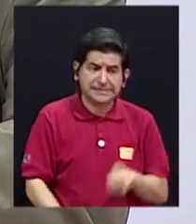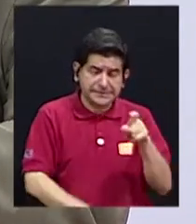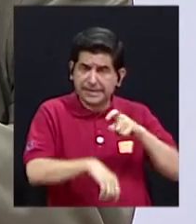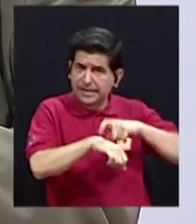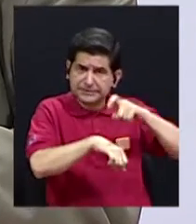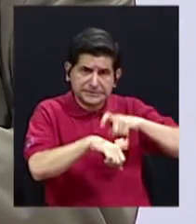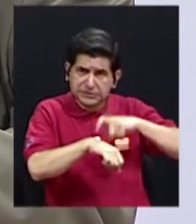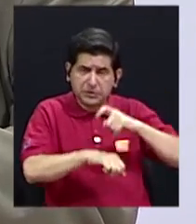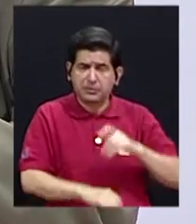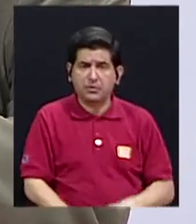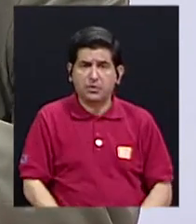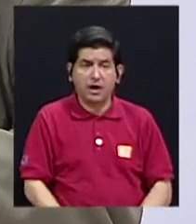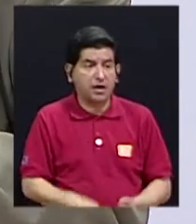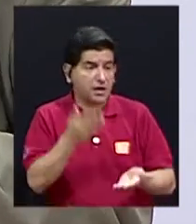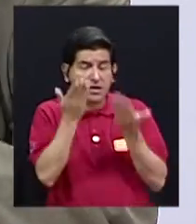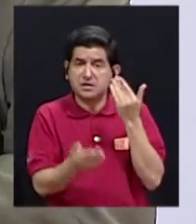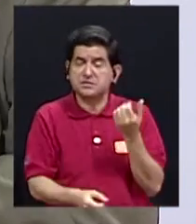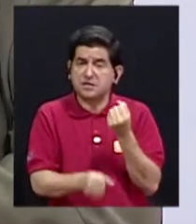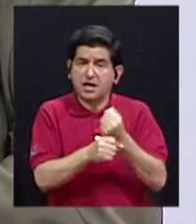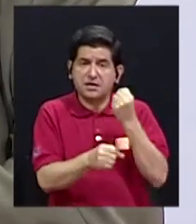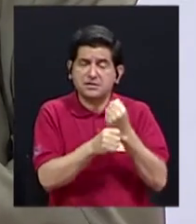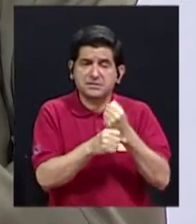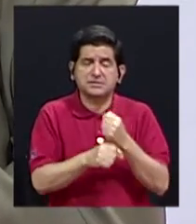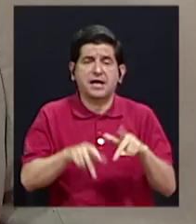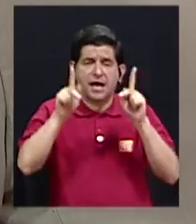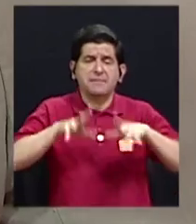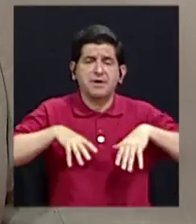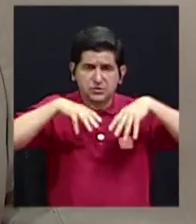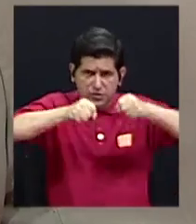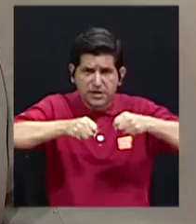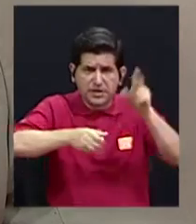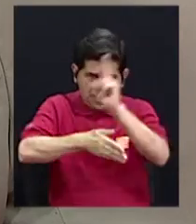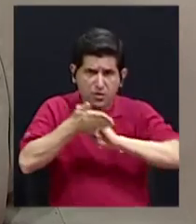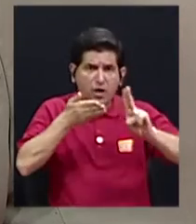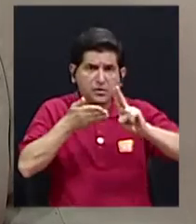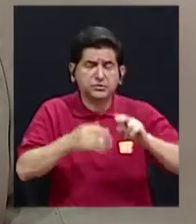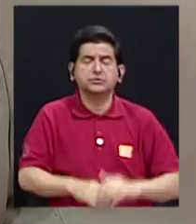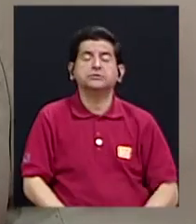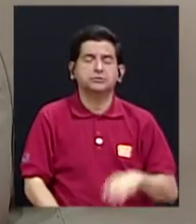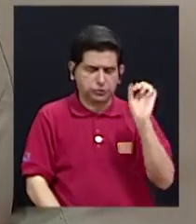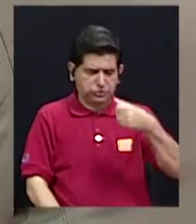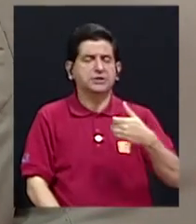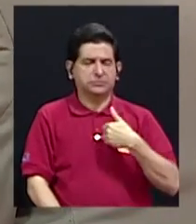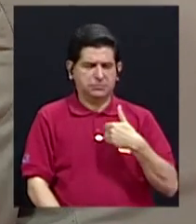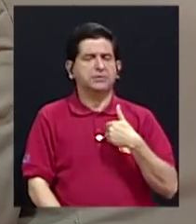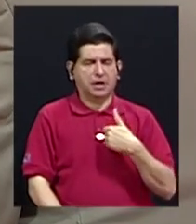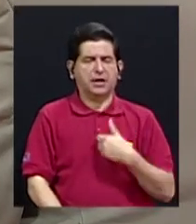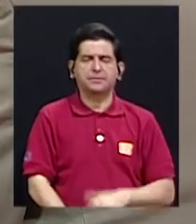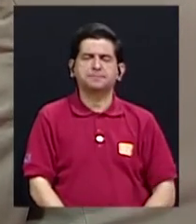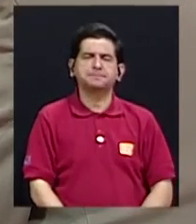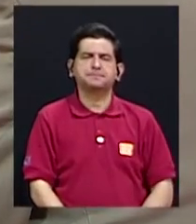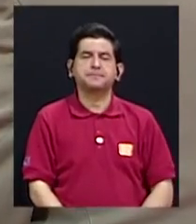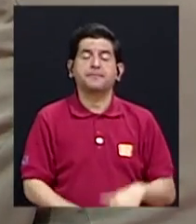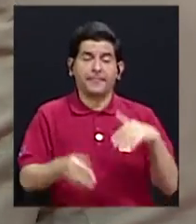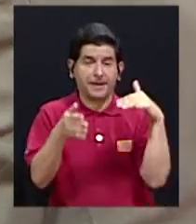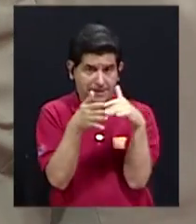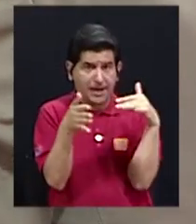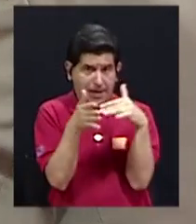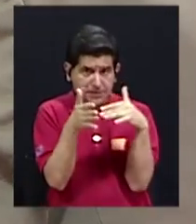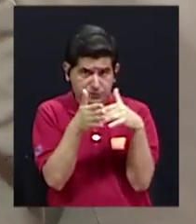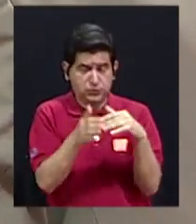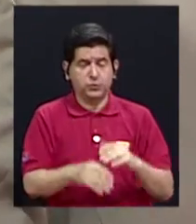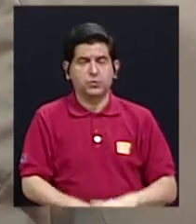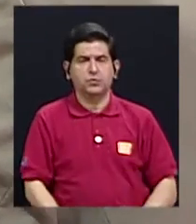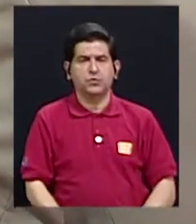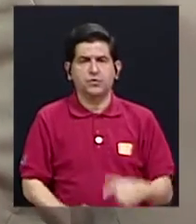periodo en el empleo para los grados está claro que lo sé de hecho el estudio desde lo